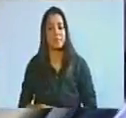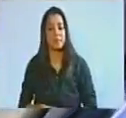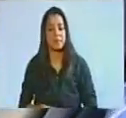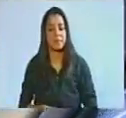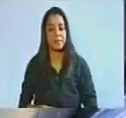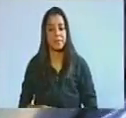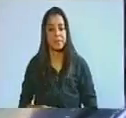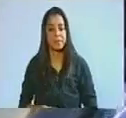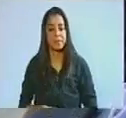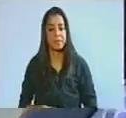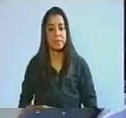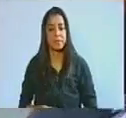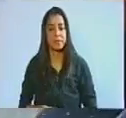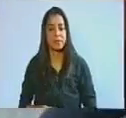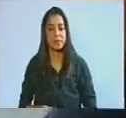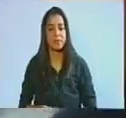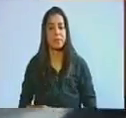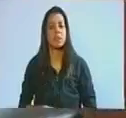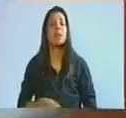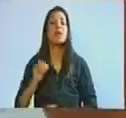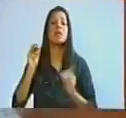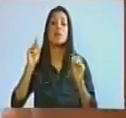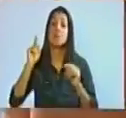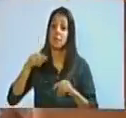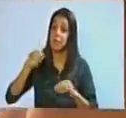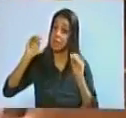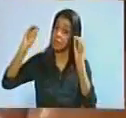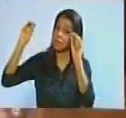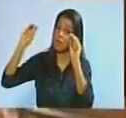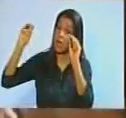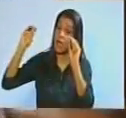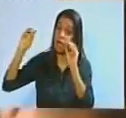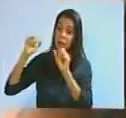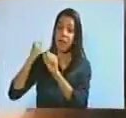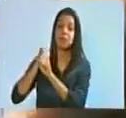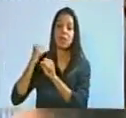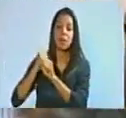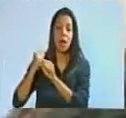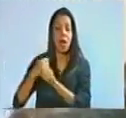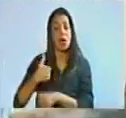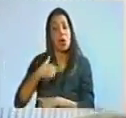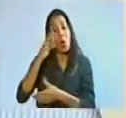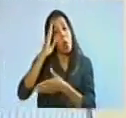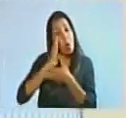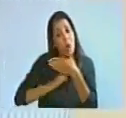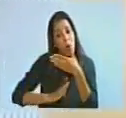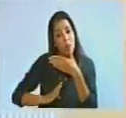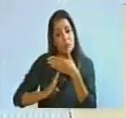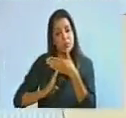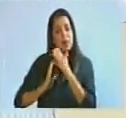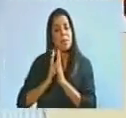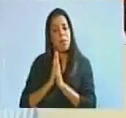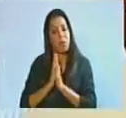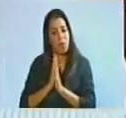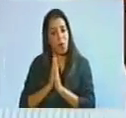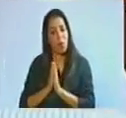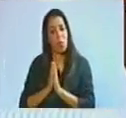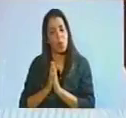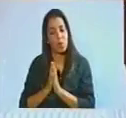y hacerles un llamado con mucha humildad a que hagamos